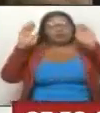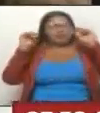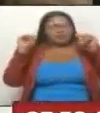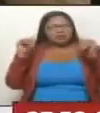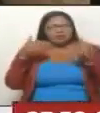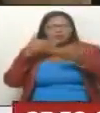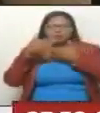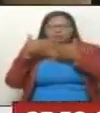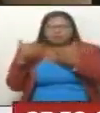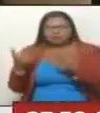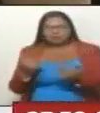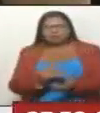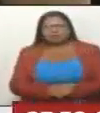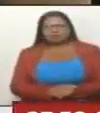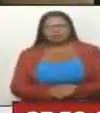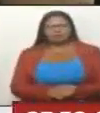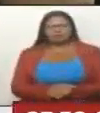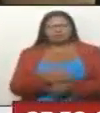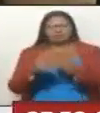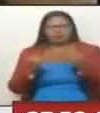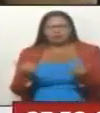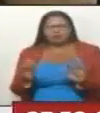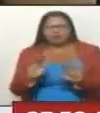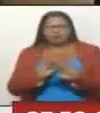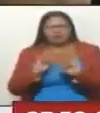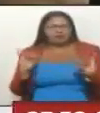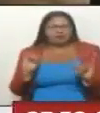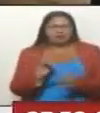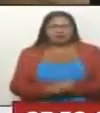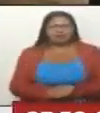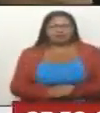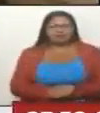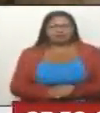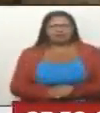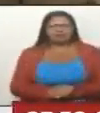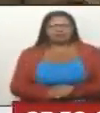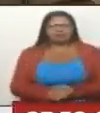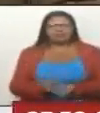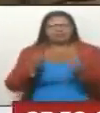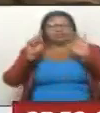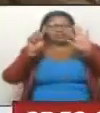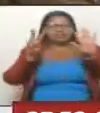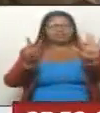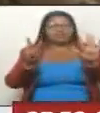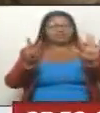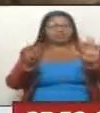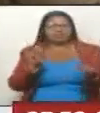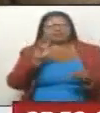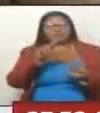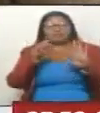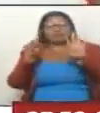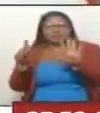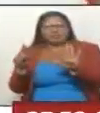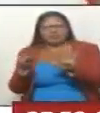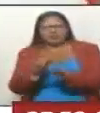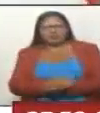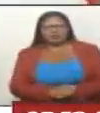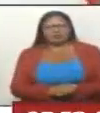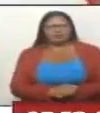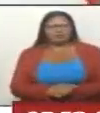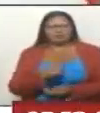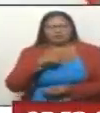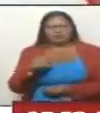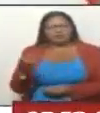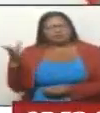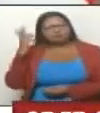esta conversación esta hora. Sí, puede ser. Después que 7:56 a la clase magistral. Sí, estábamos